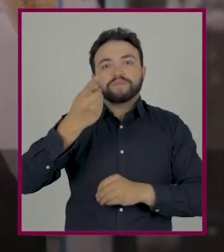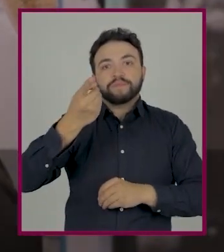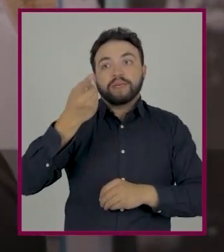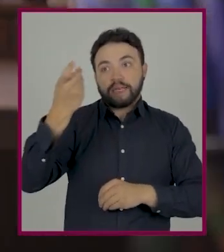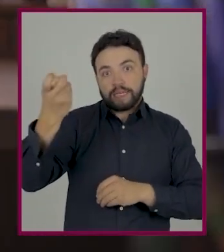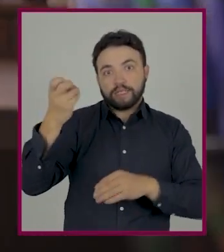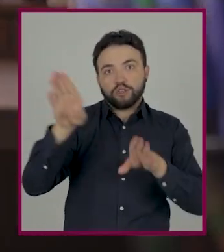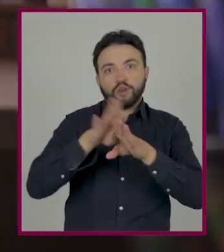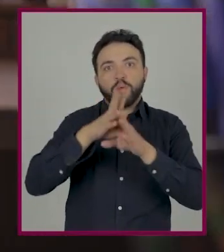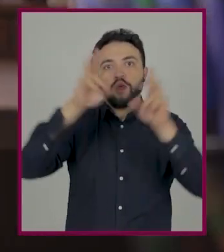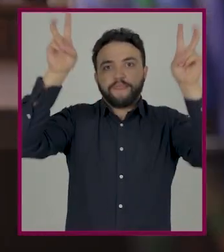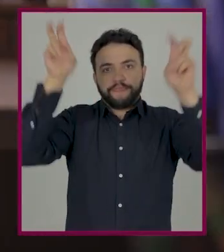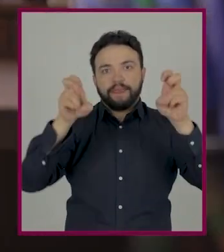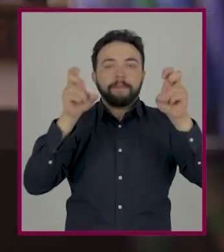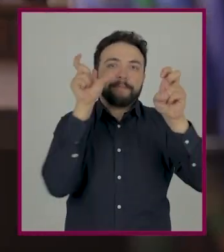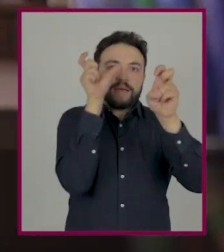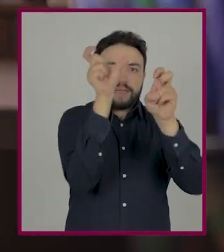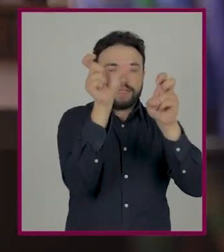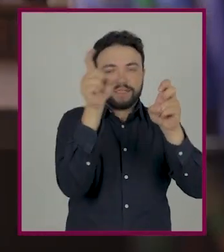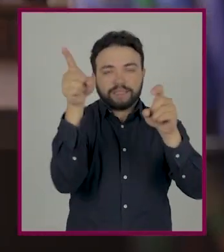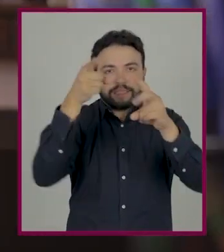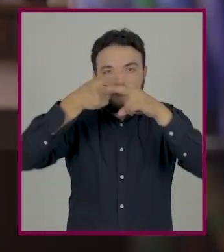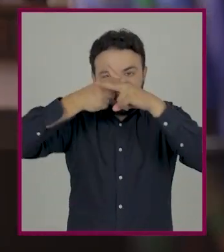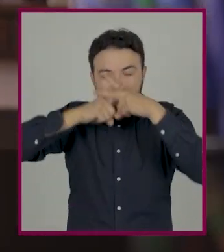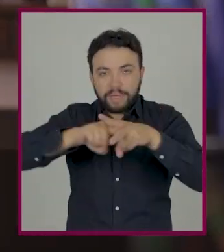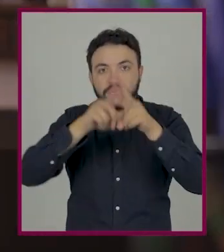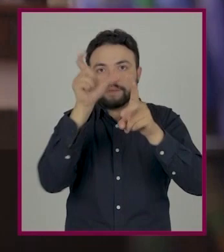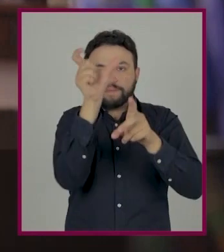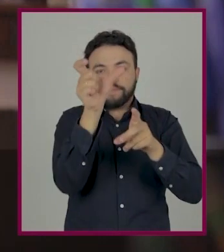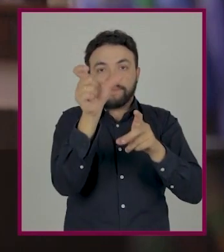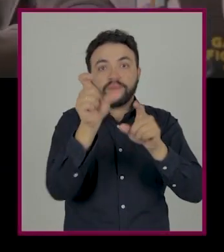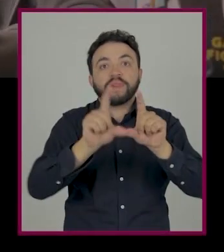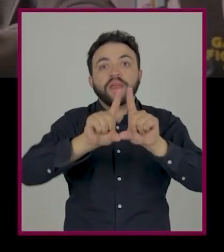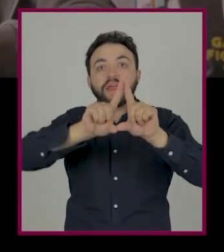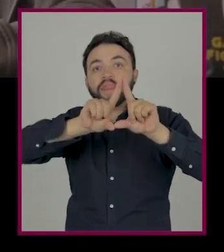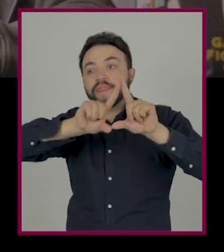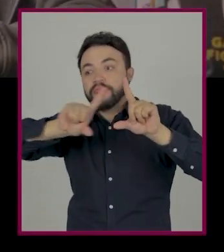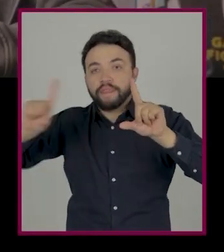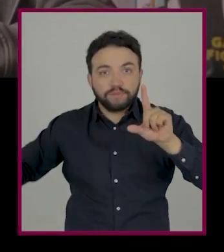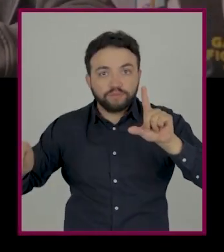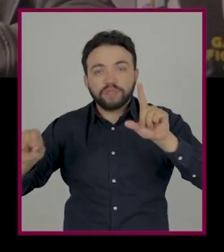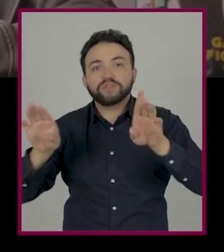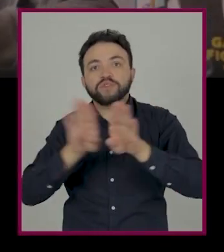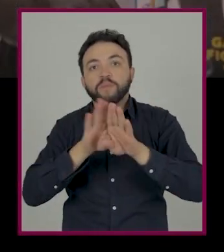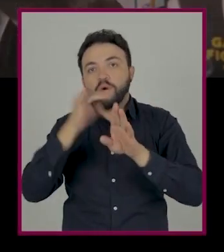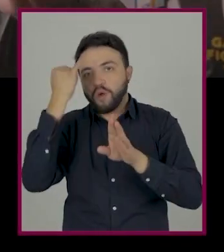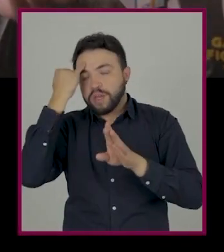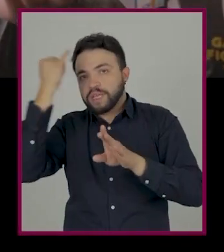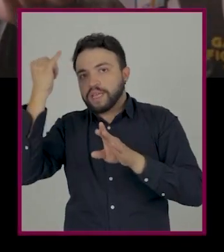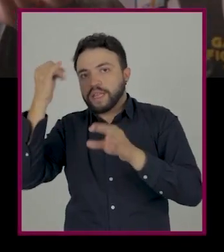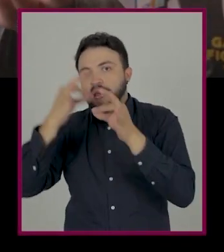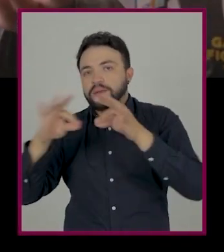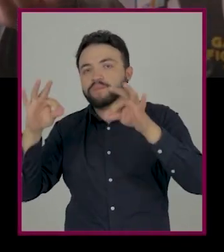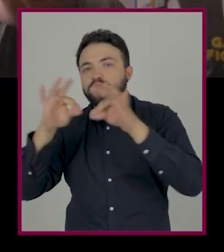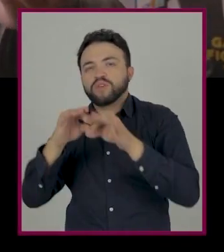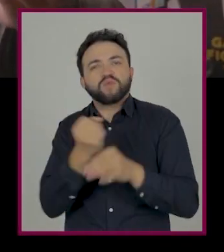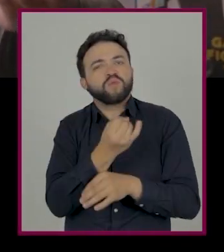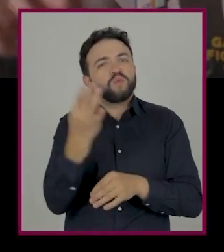la Edad Antigua. Este sería tu tema central, como la semilla de tu planta. Luego seguirían las ideas